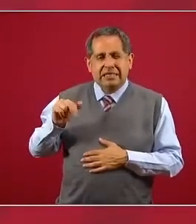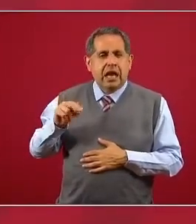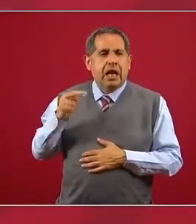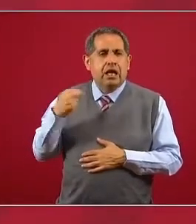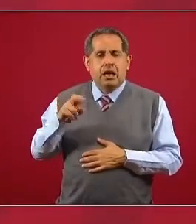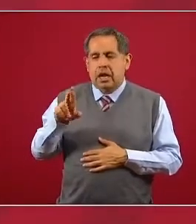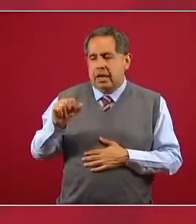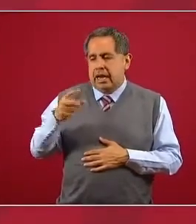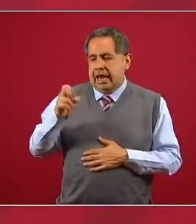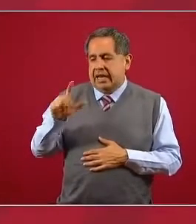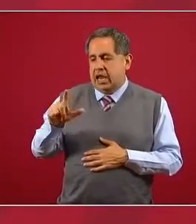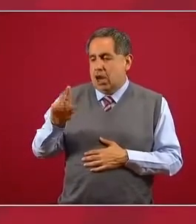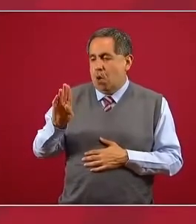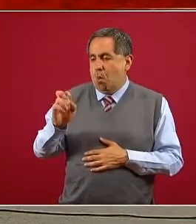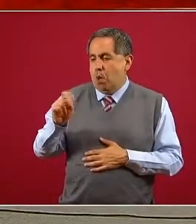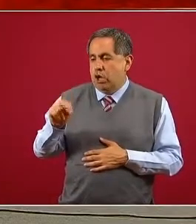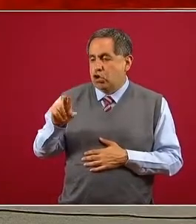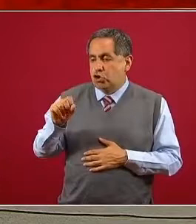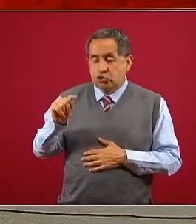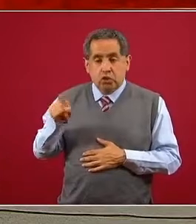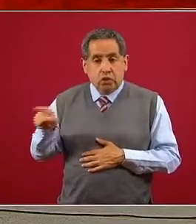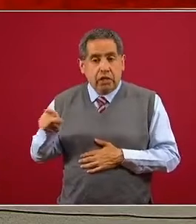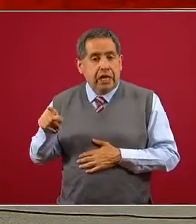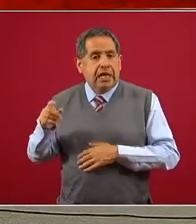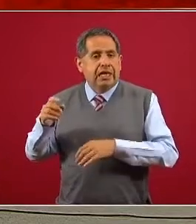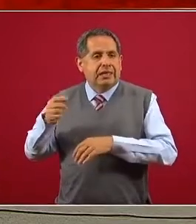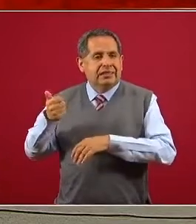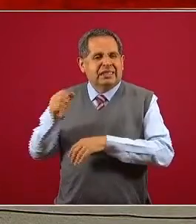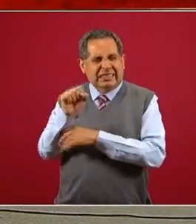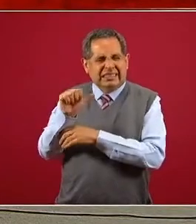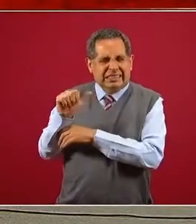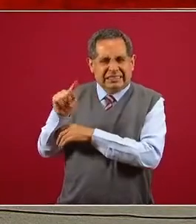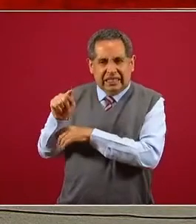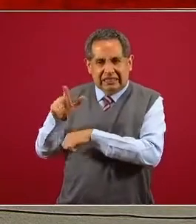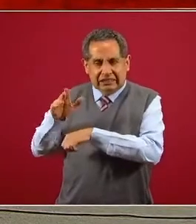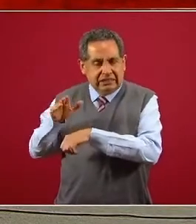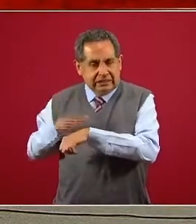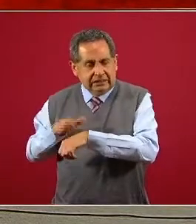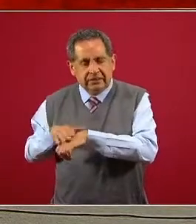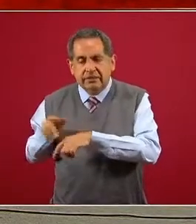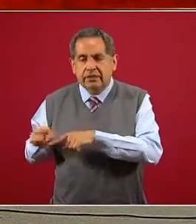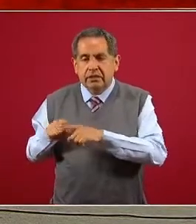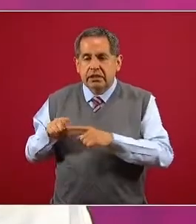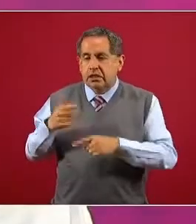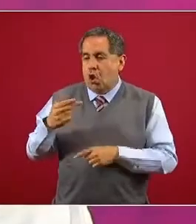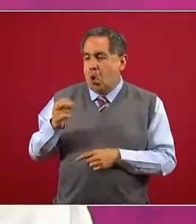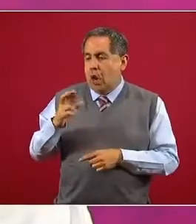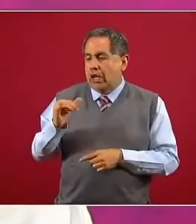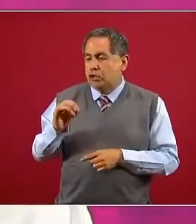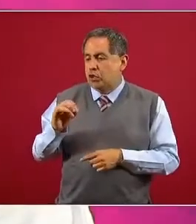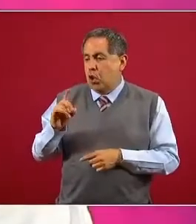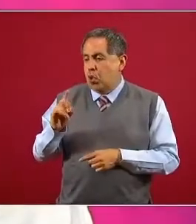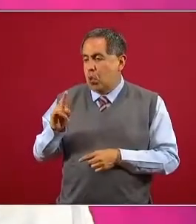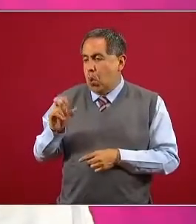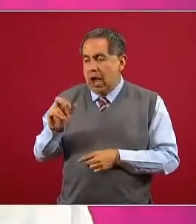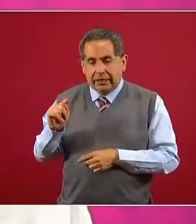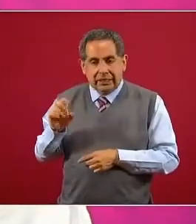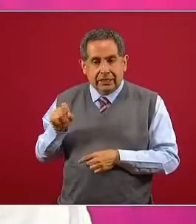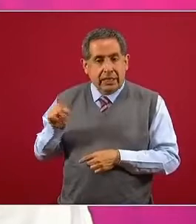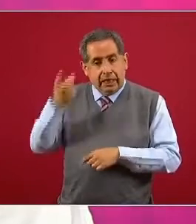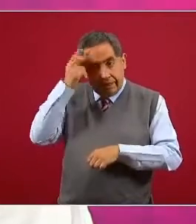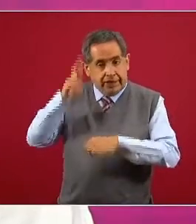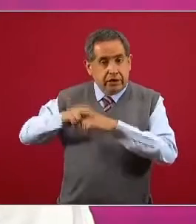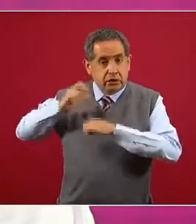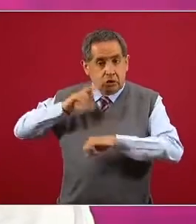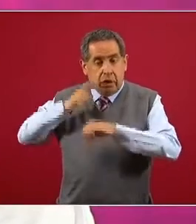titular del Sistema de Administración Tributaria, y Horacio Duarte, quien es el director